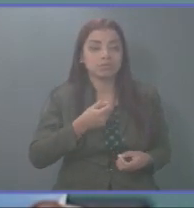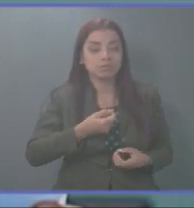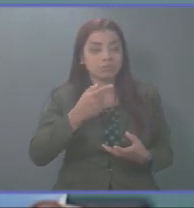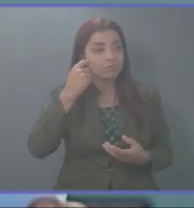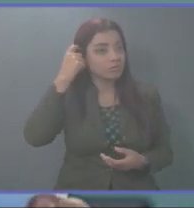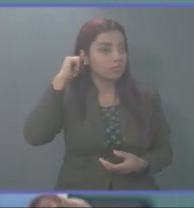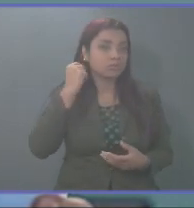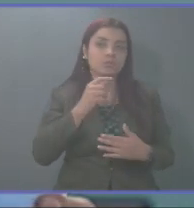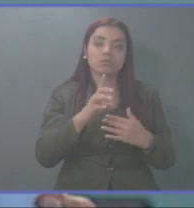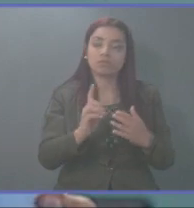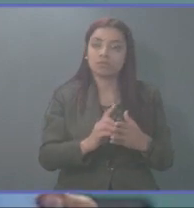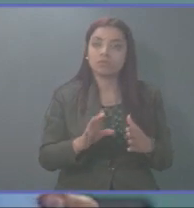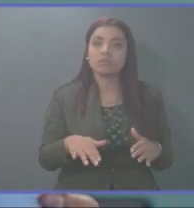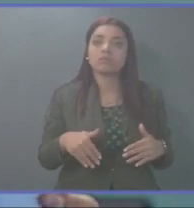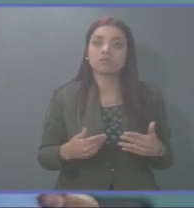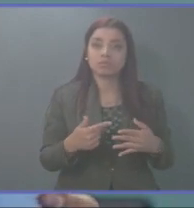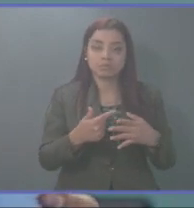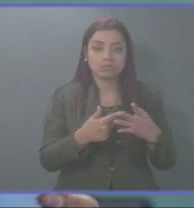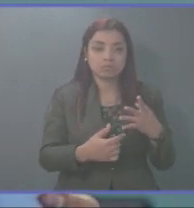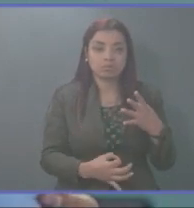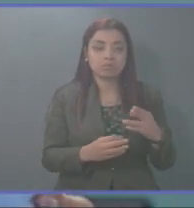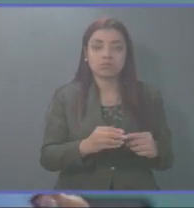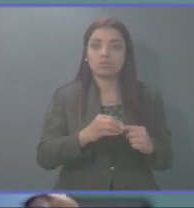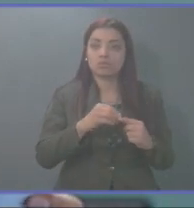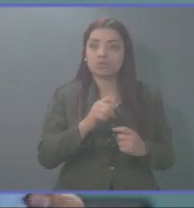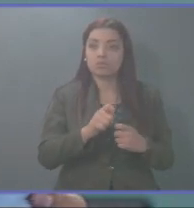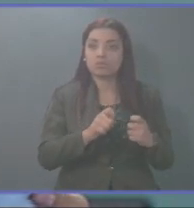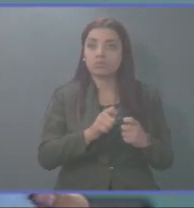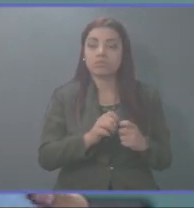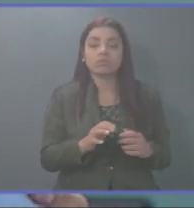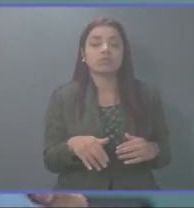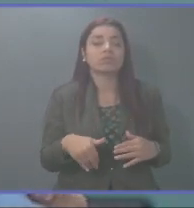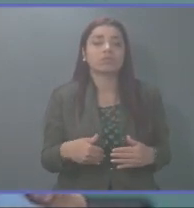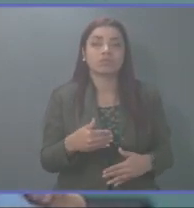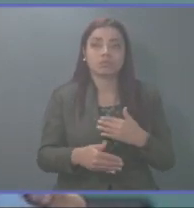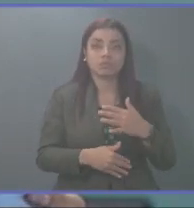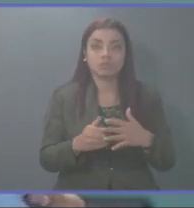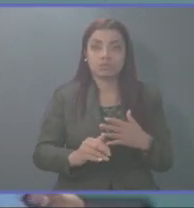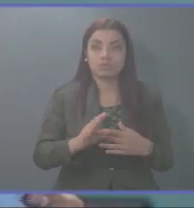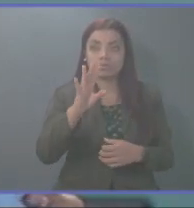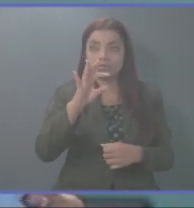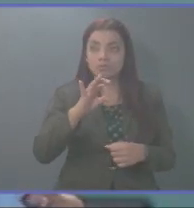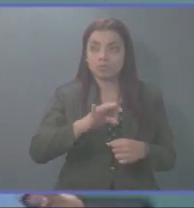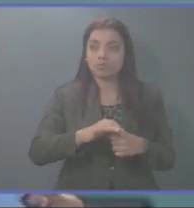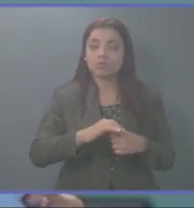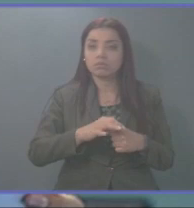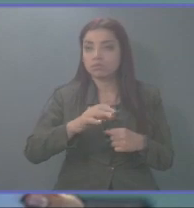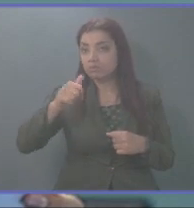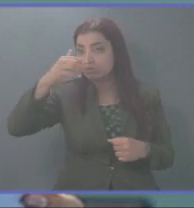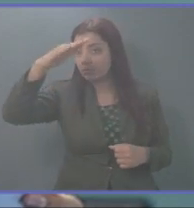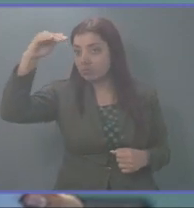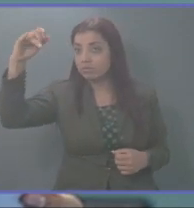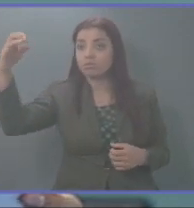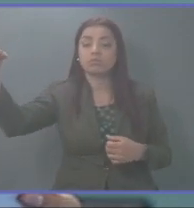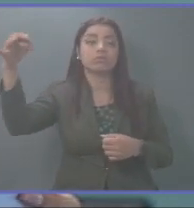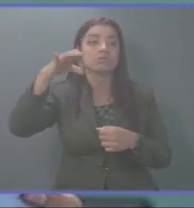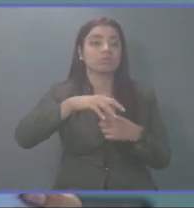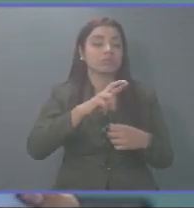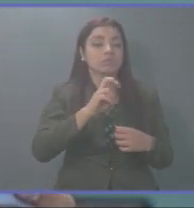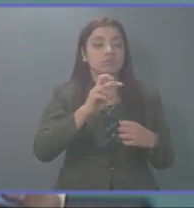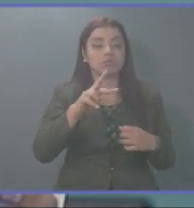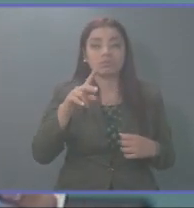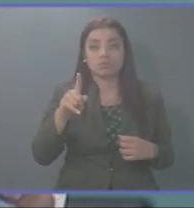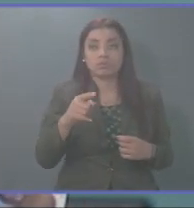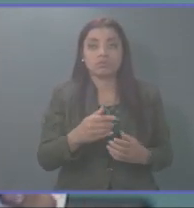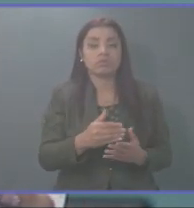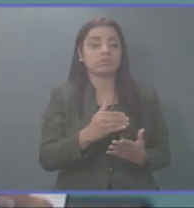de varios diputados en el sentido se emita ley especial para el ejercicio del voto desde el extranjero en las elecciones legislativas del año